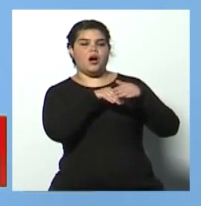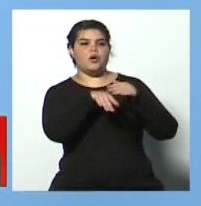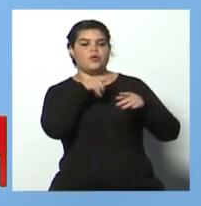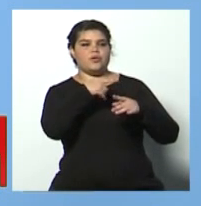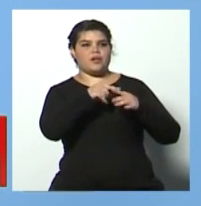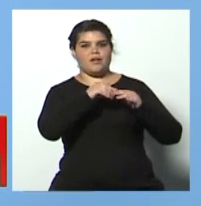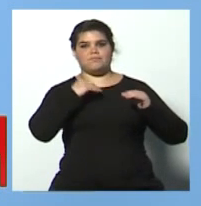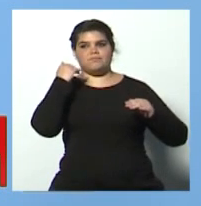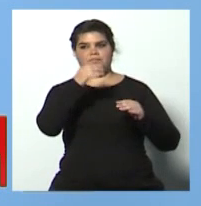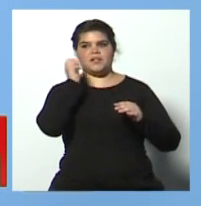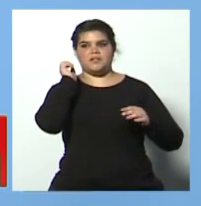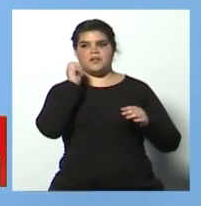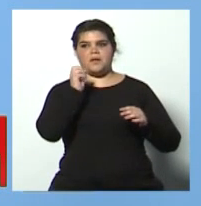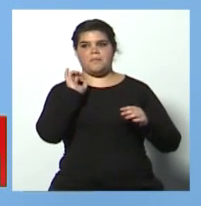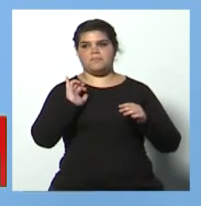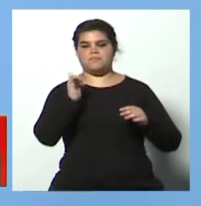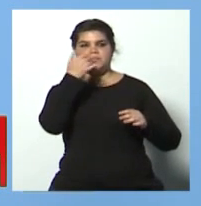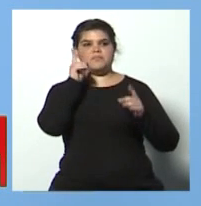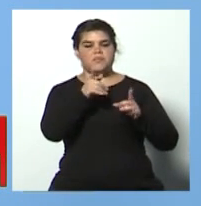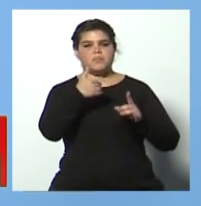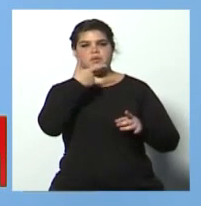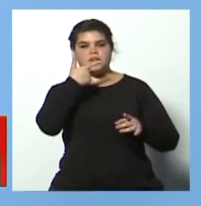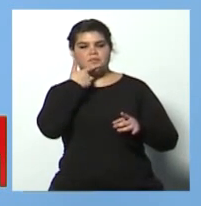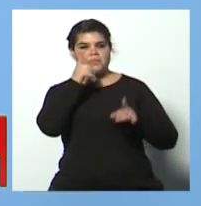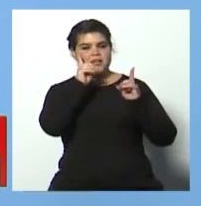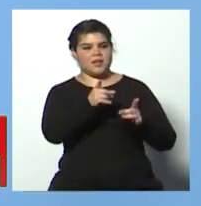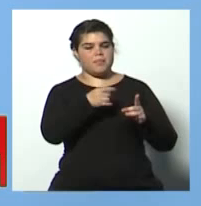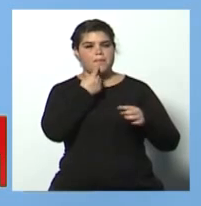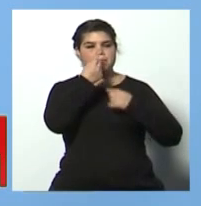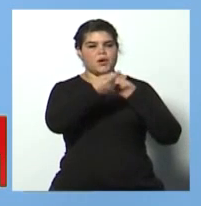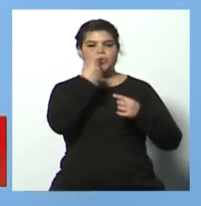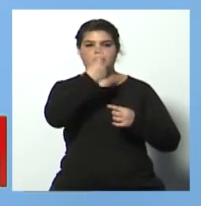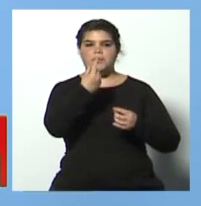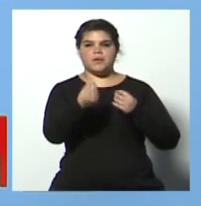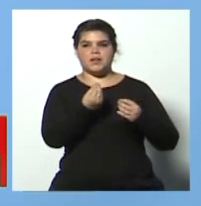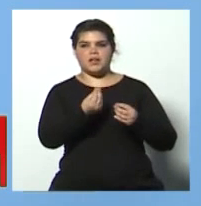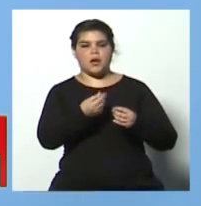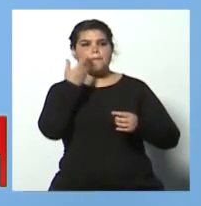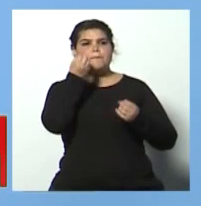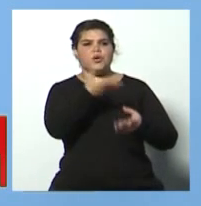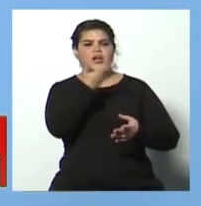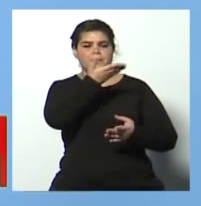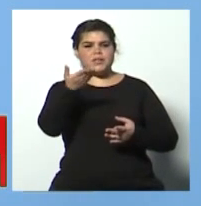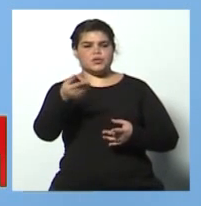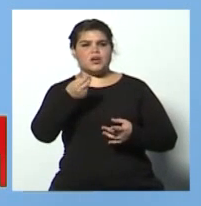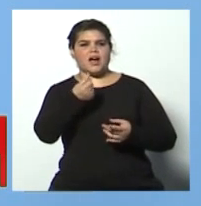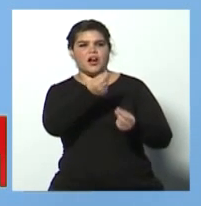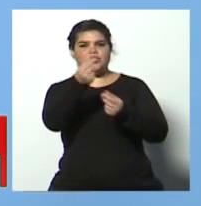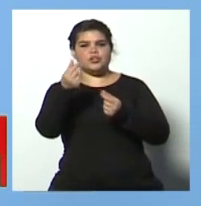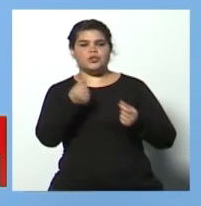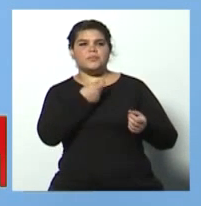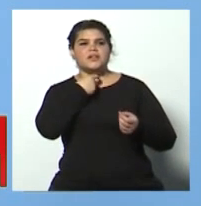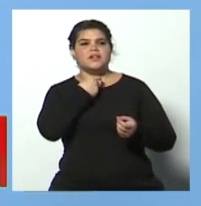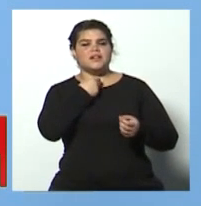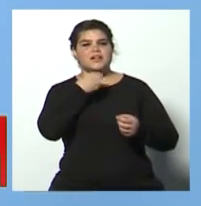compra en agosto. Parece que septiembre va a ser de la misma manera. La primera pregunta tiene que ver con esto. ¿Por qué la gente se está golpeando a comprar y a refugiarse